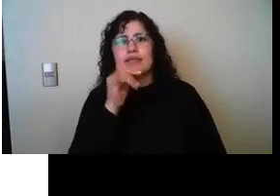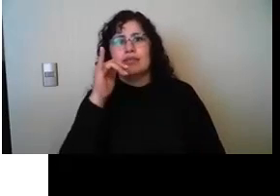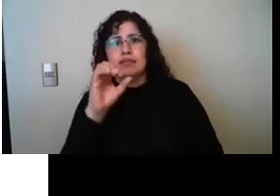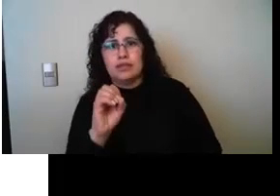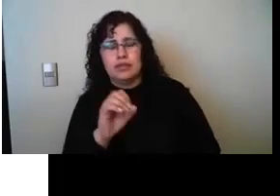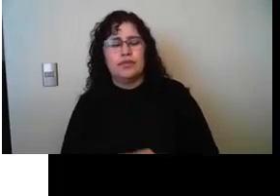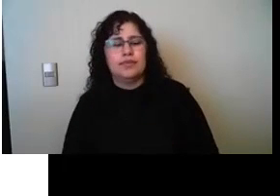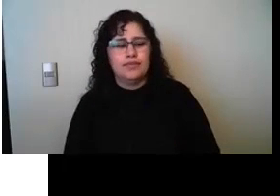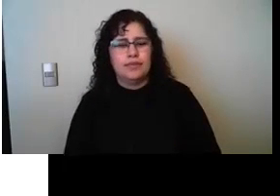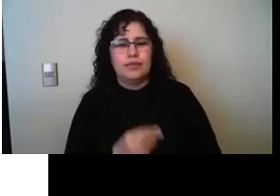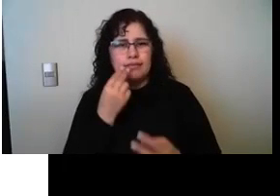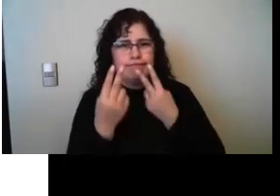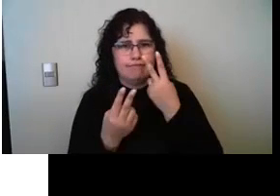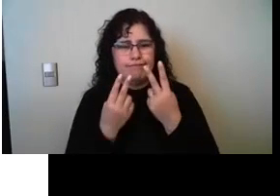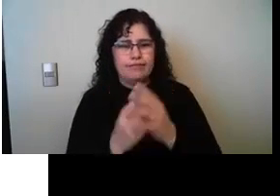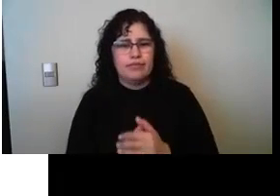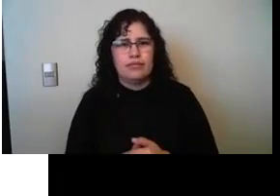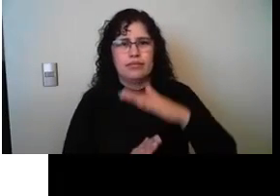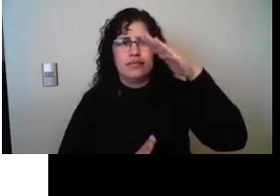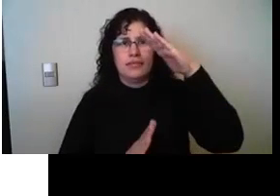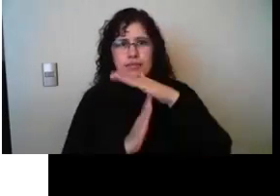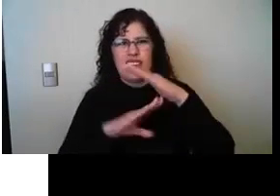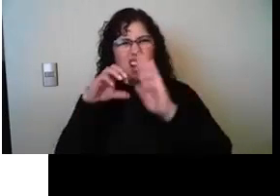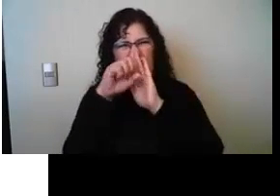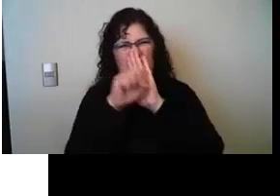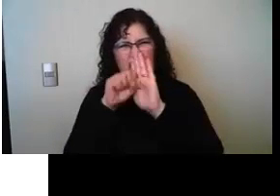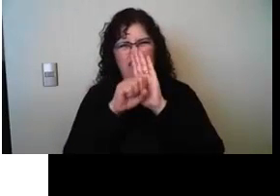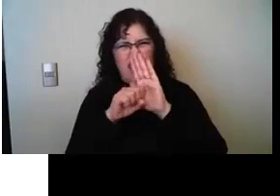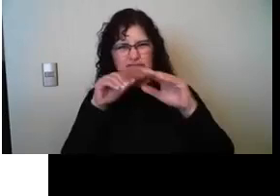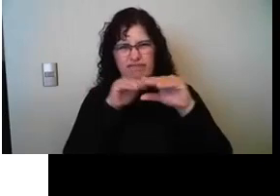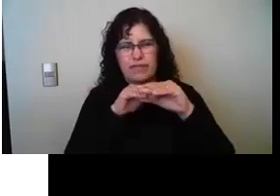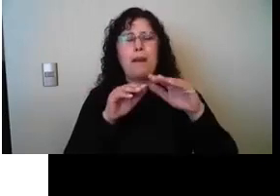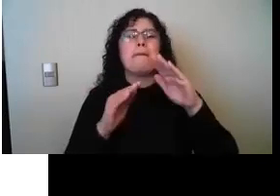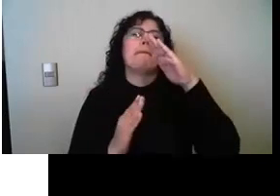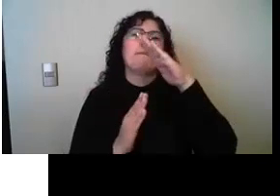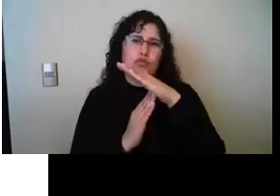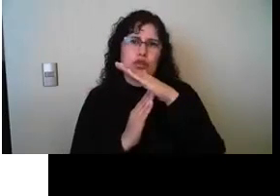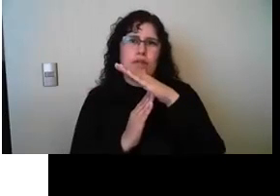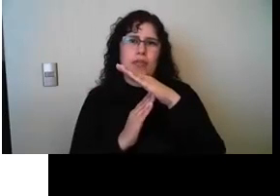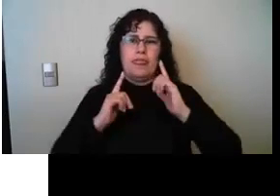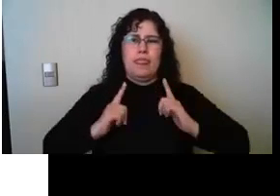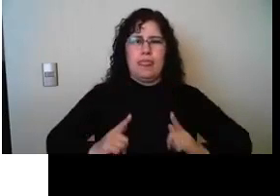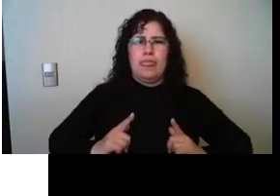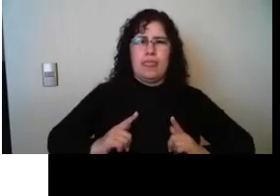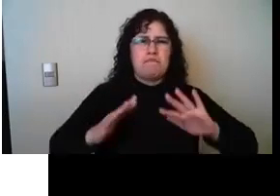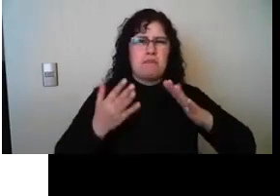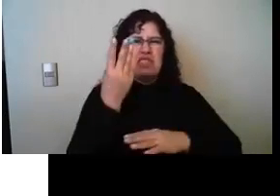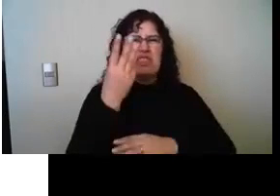Para eso vamos a pausar la grabación, vamos a descansar unos 3